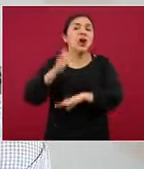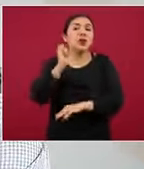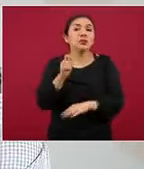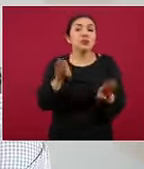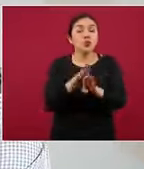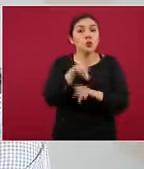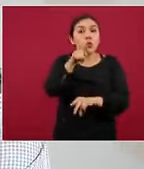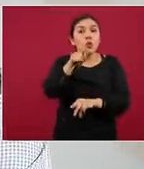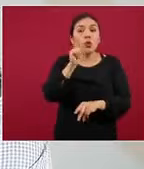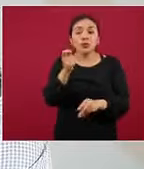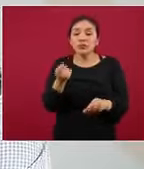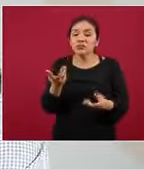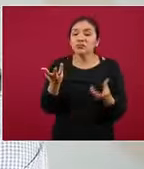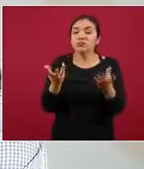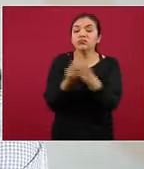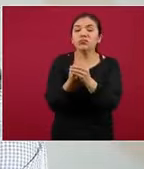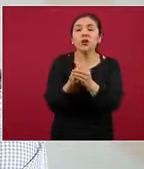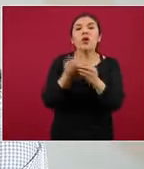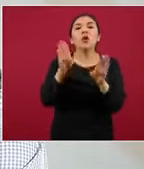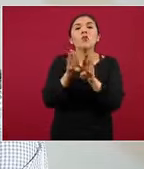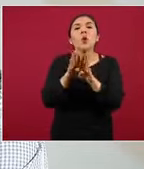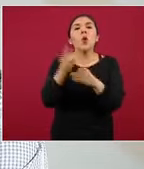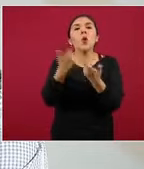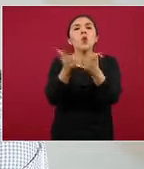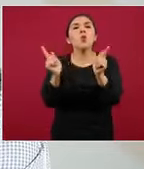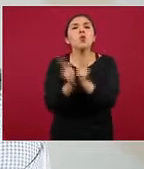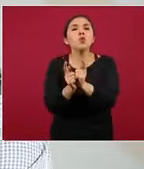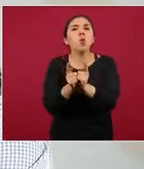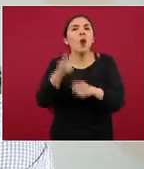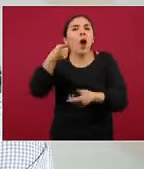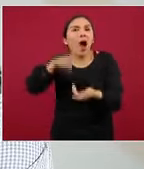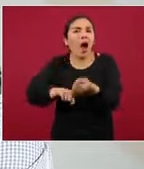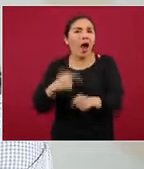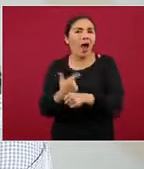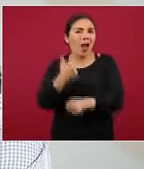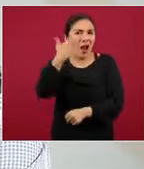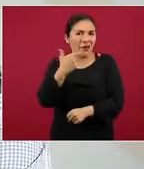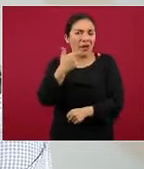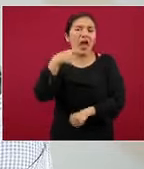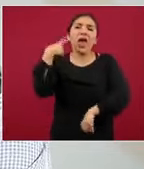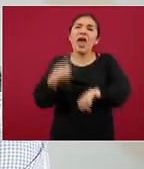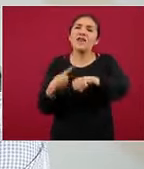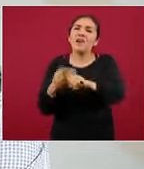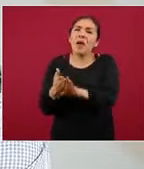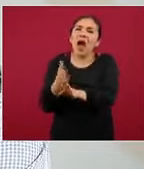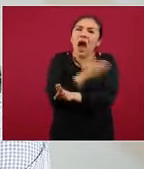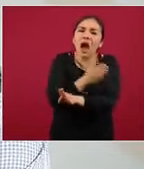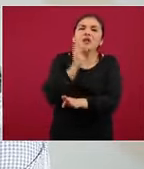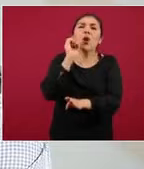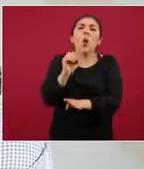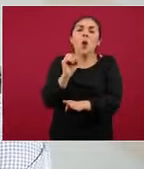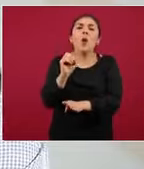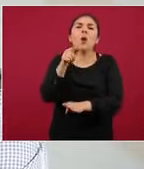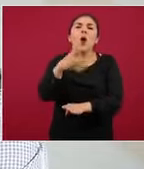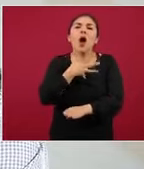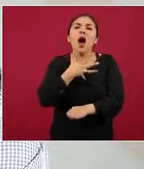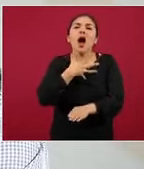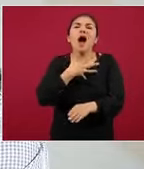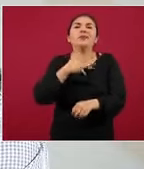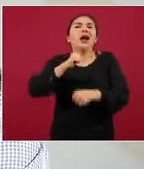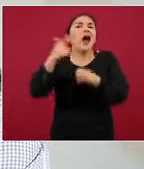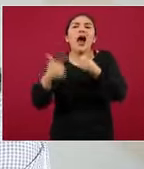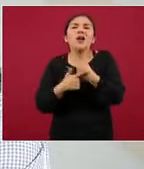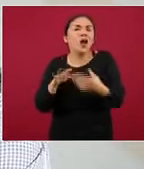de pertenecer a los diferentes grupos vulnerables de los que hemos hablado, es decir, estas comorbilidades o la presencia de factores de